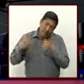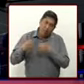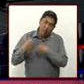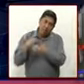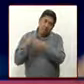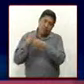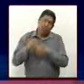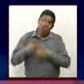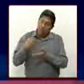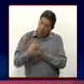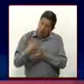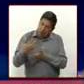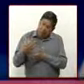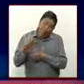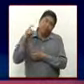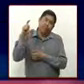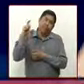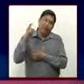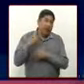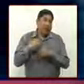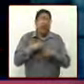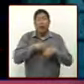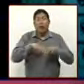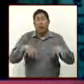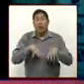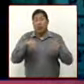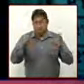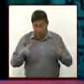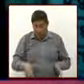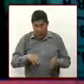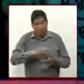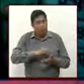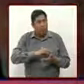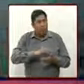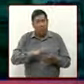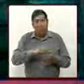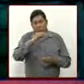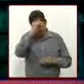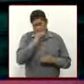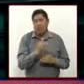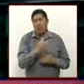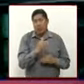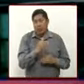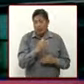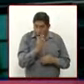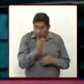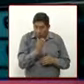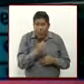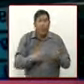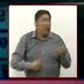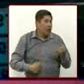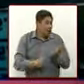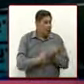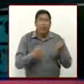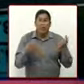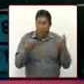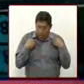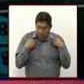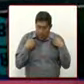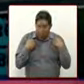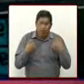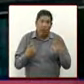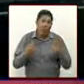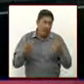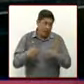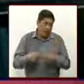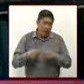más, les compramos a un precio mayor y a los panificadores procesados les damos a un precio menor. Esa es una subvención que se tiene. ¿Se está invirtiendo